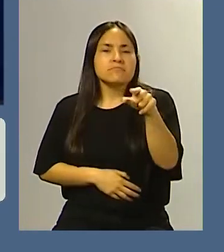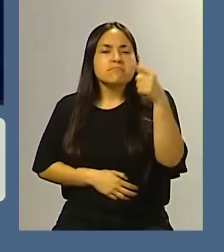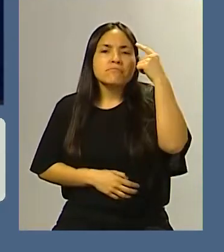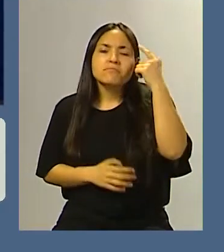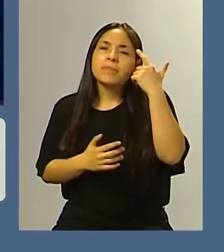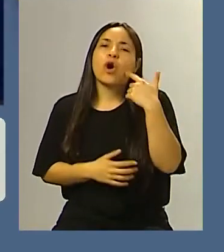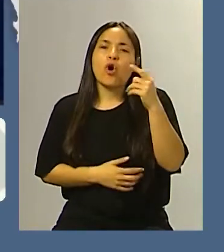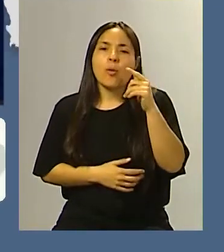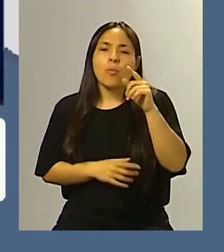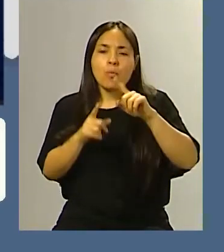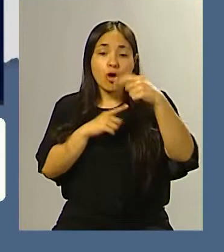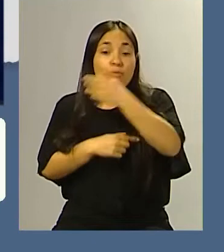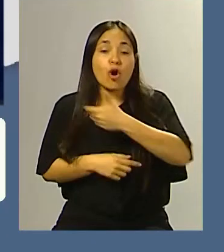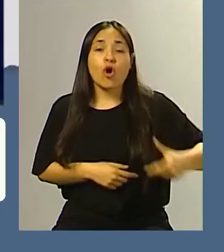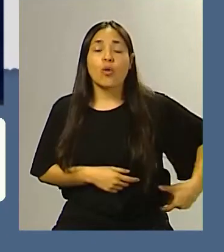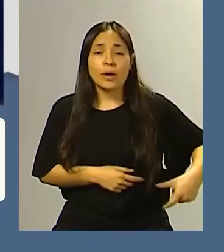próximo gobierno de Lula?